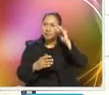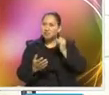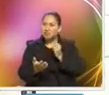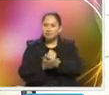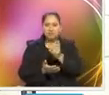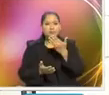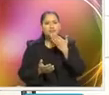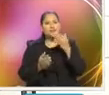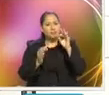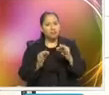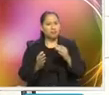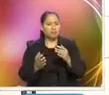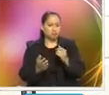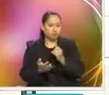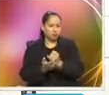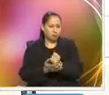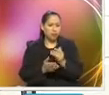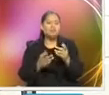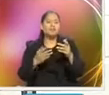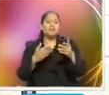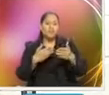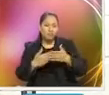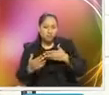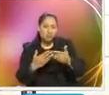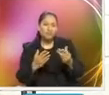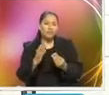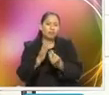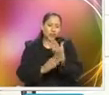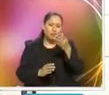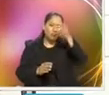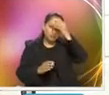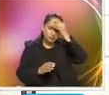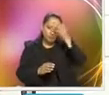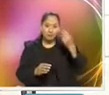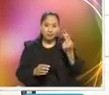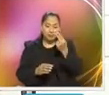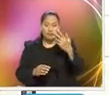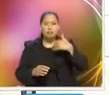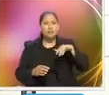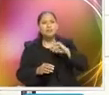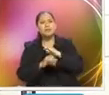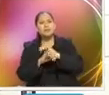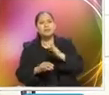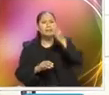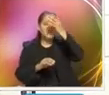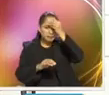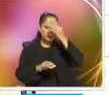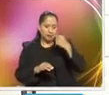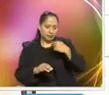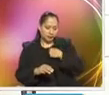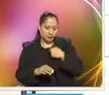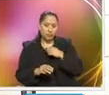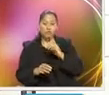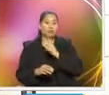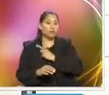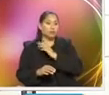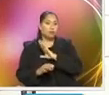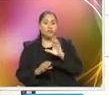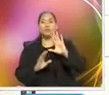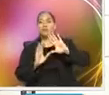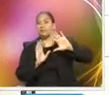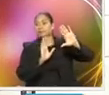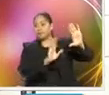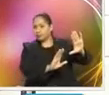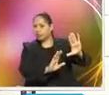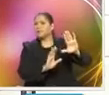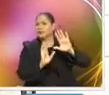poquito. Arriesgarnos un poquito y sofisticarnos y aprender. O sea, necesitamos buscar información y aprender, no nada más quedarnos con que meterlo ahí,